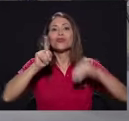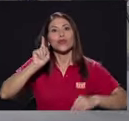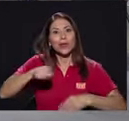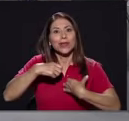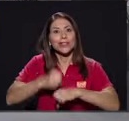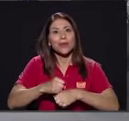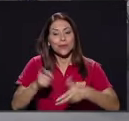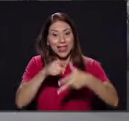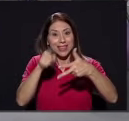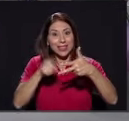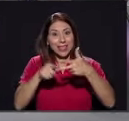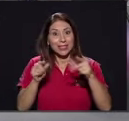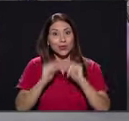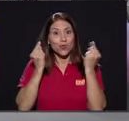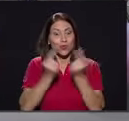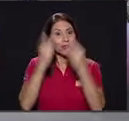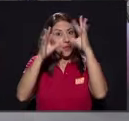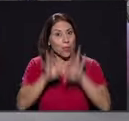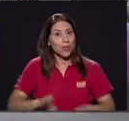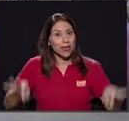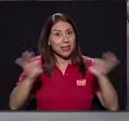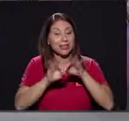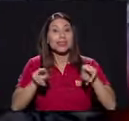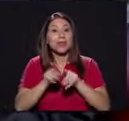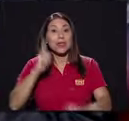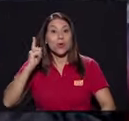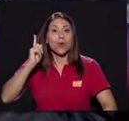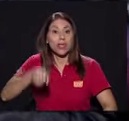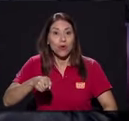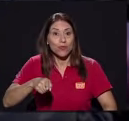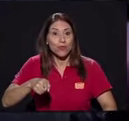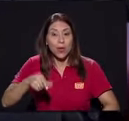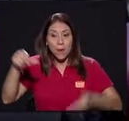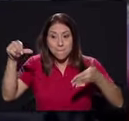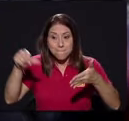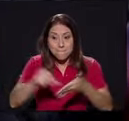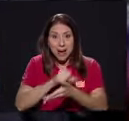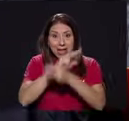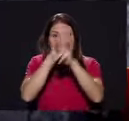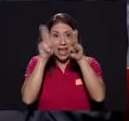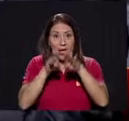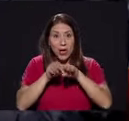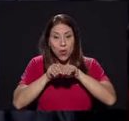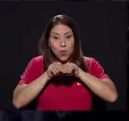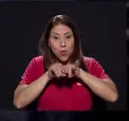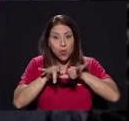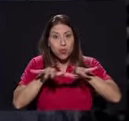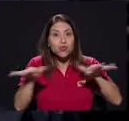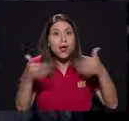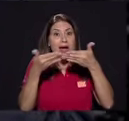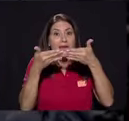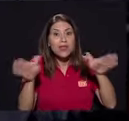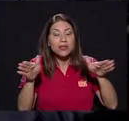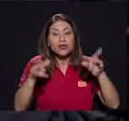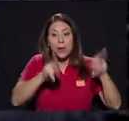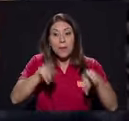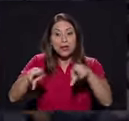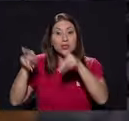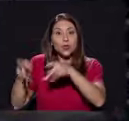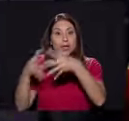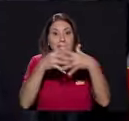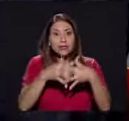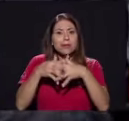de datos importantes. Ordenó abrir una página de datos abiertos para que el pueblo norteamericano de alguna